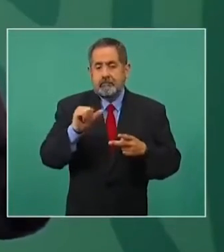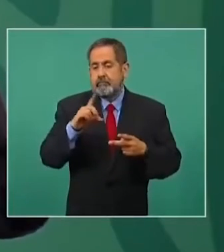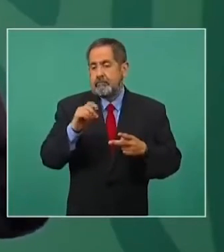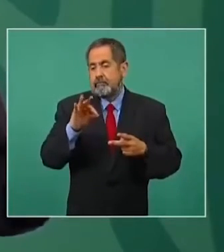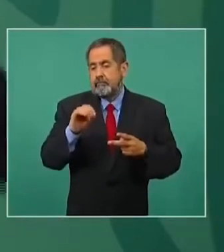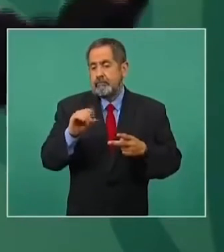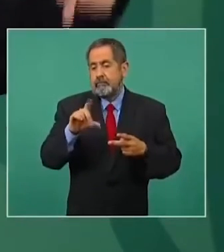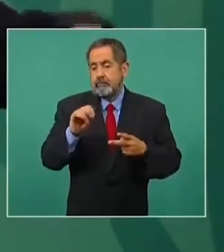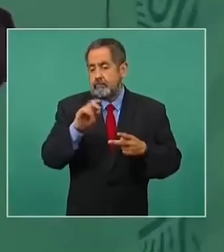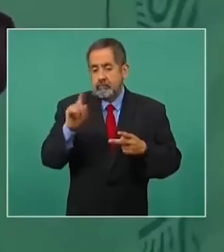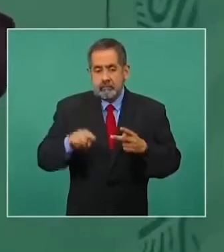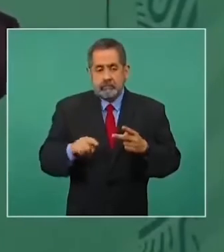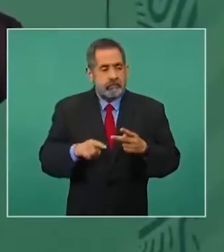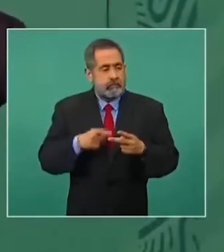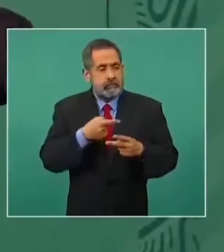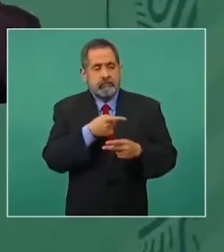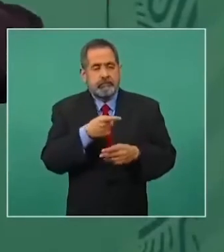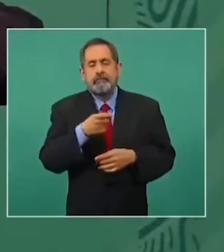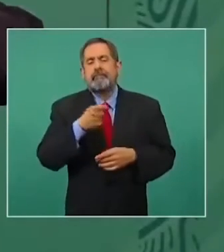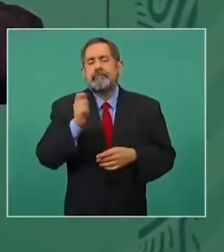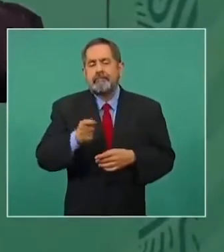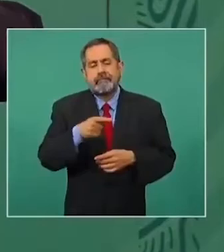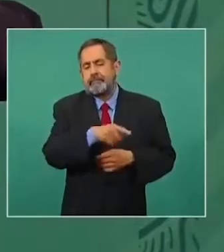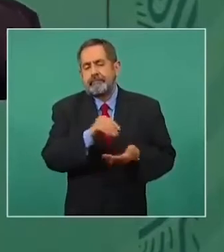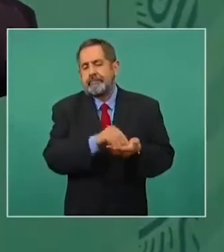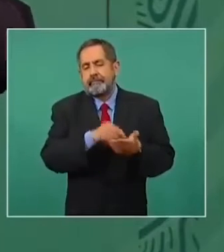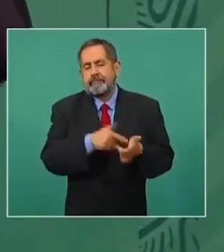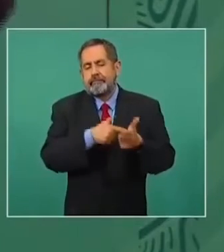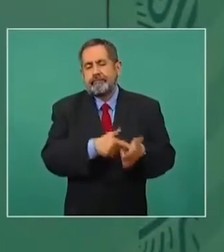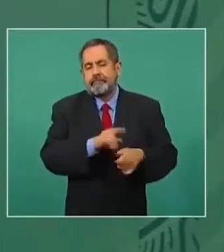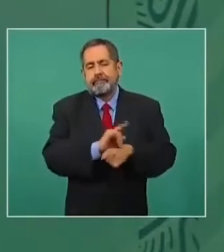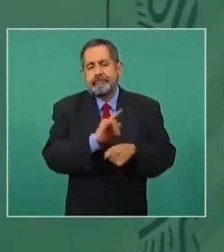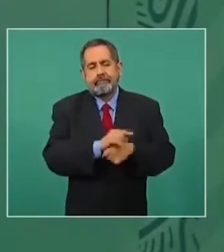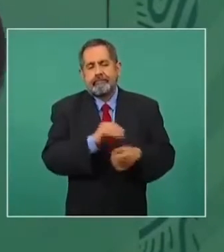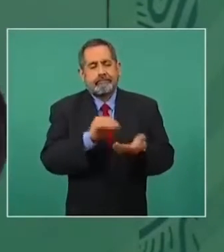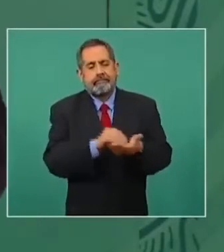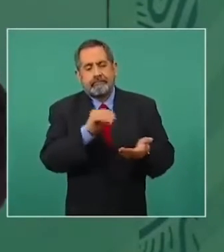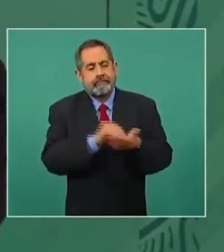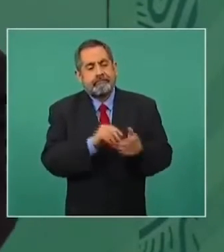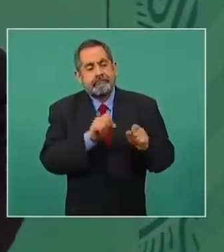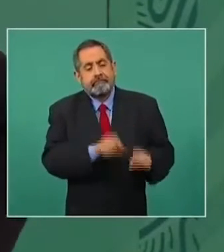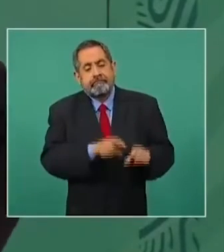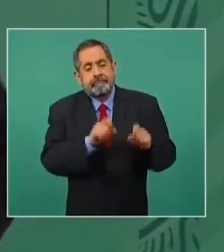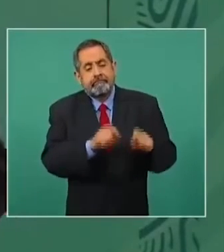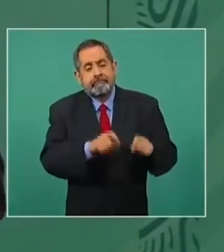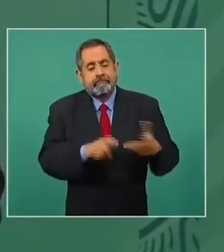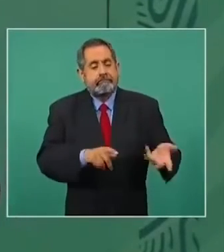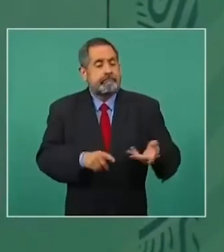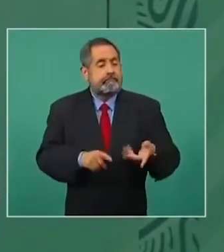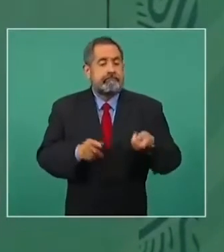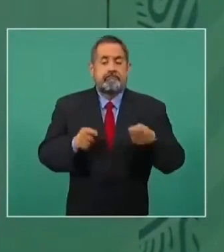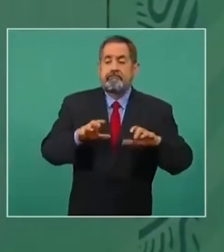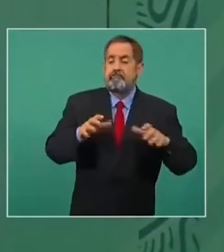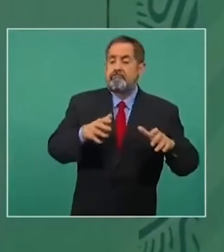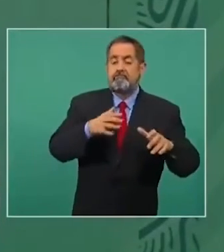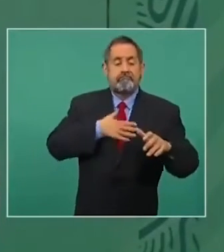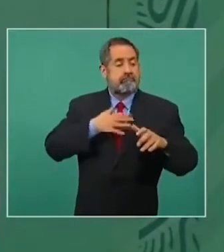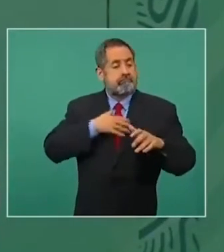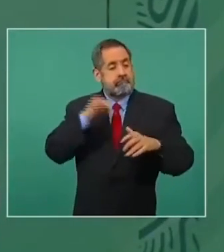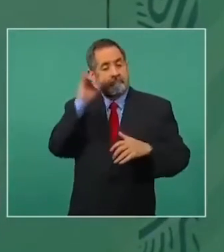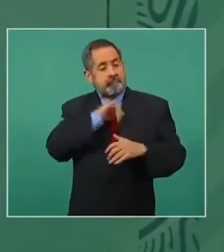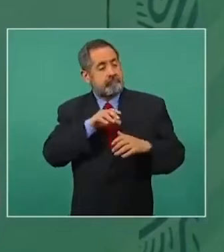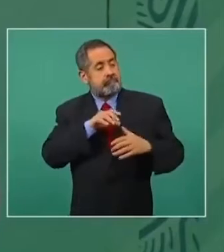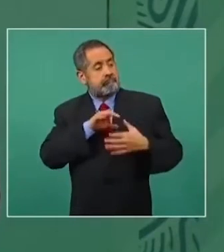es continuar manteniendo como jefe